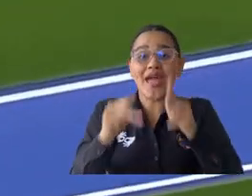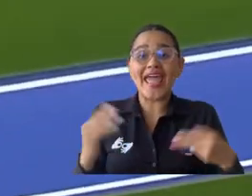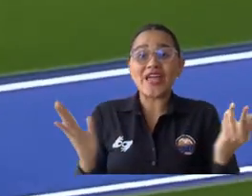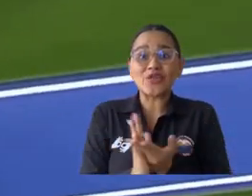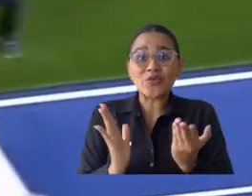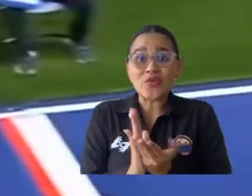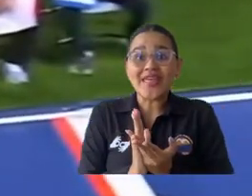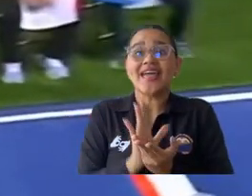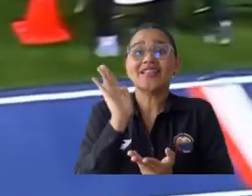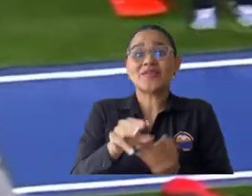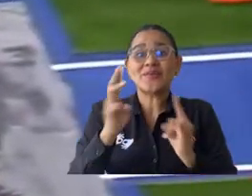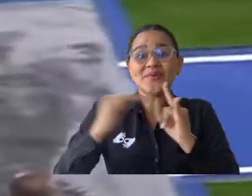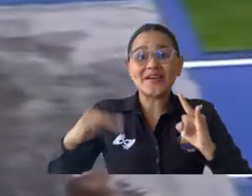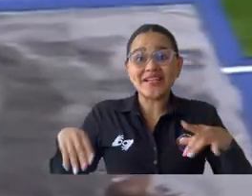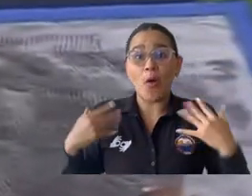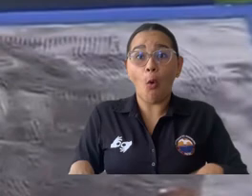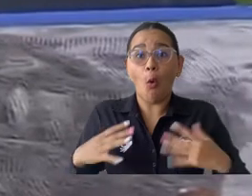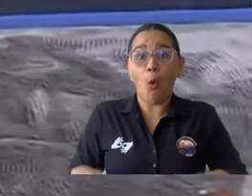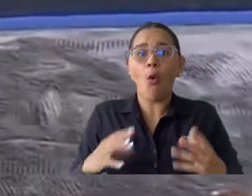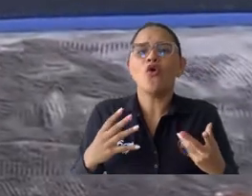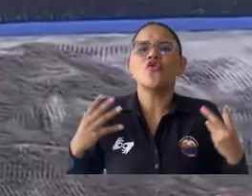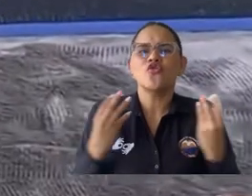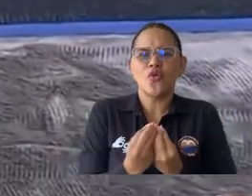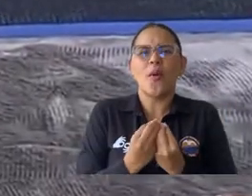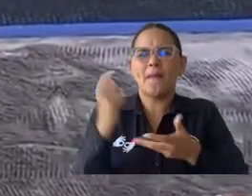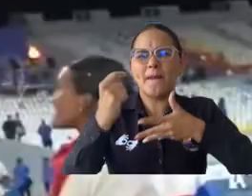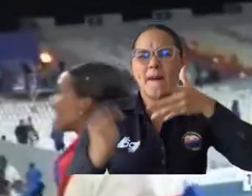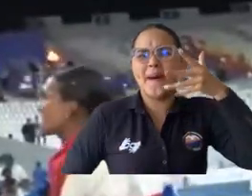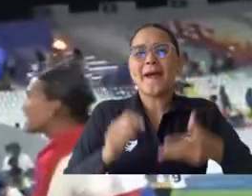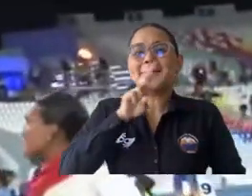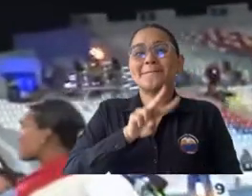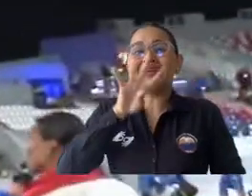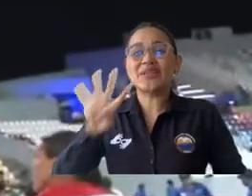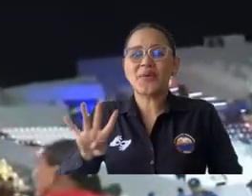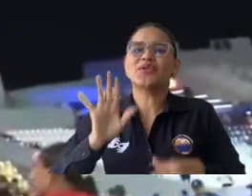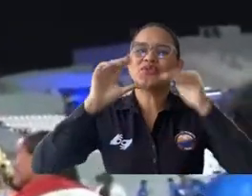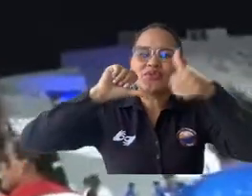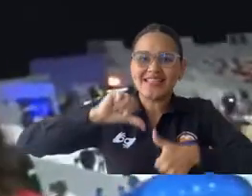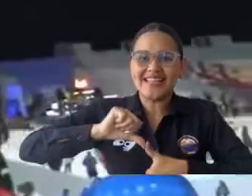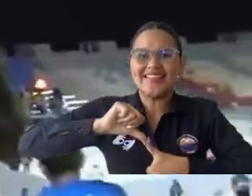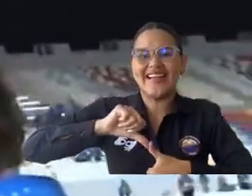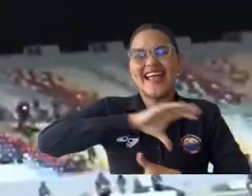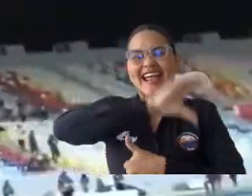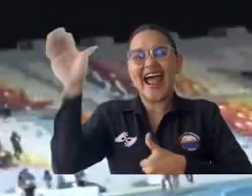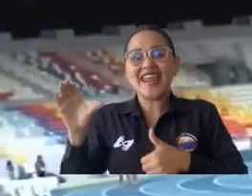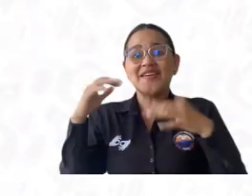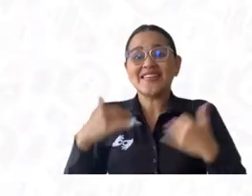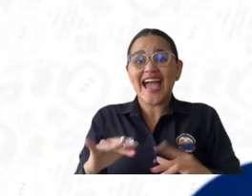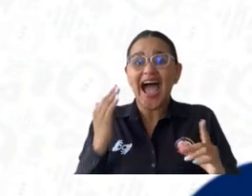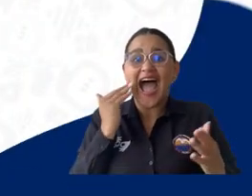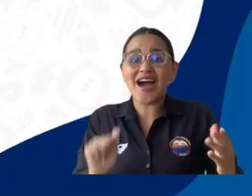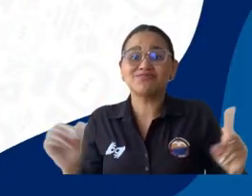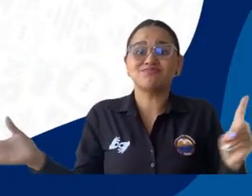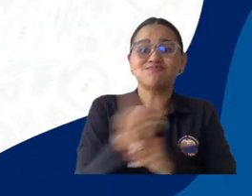marca histórica en la competencia de salto largo durante la edición 24 de los Juegos Centroamericanos y del Caribe en San